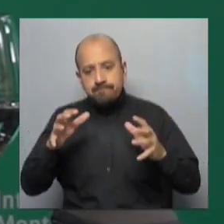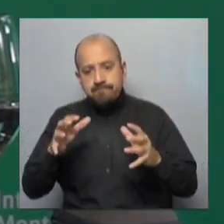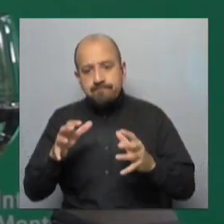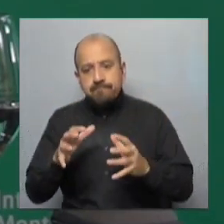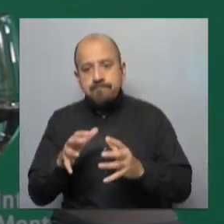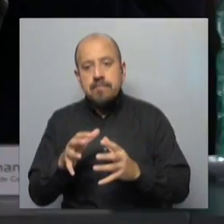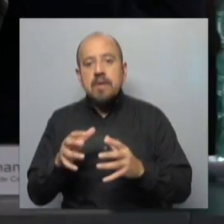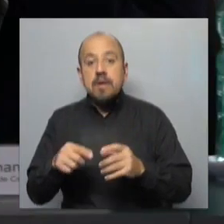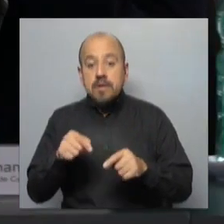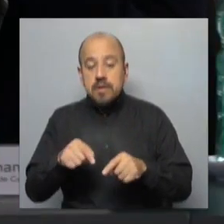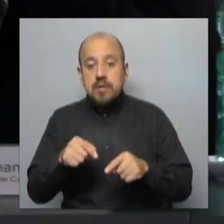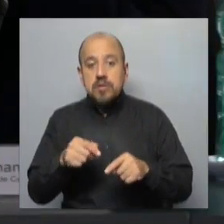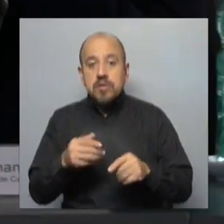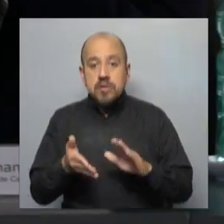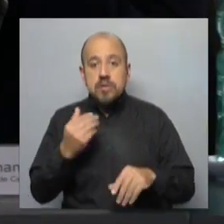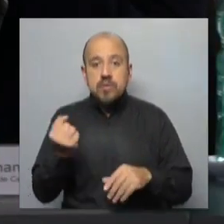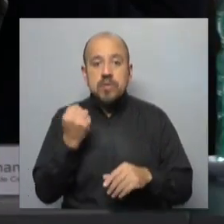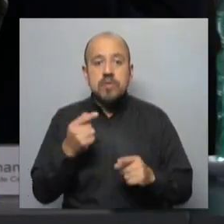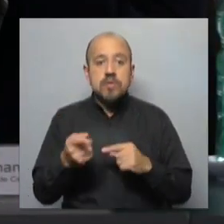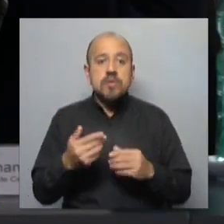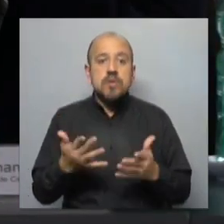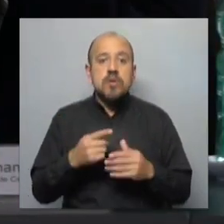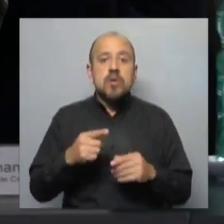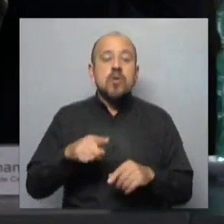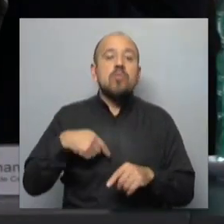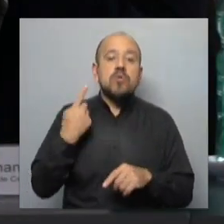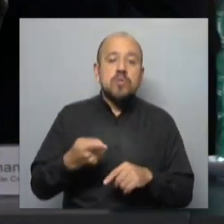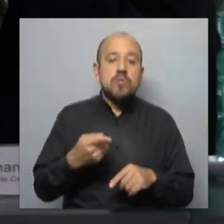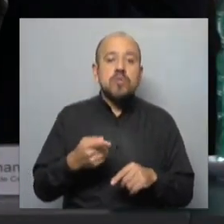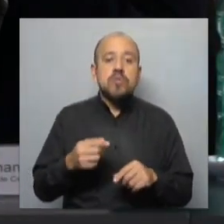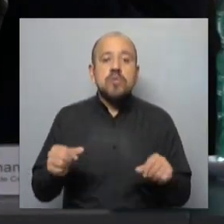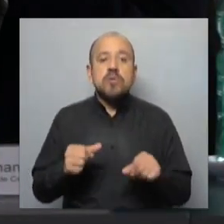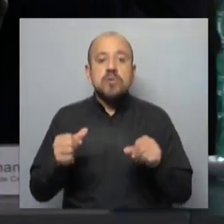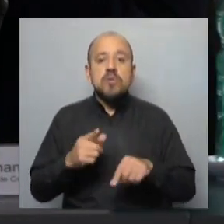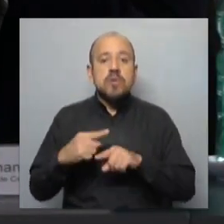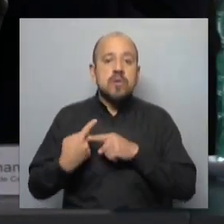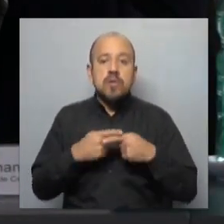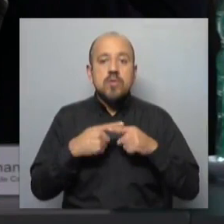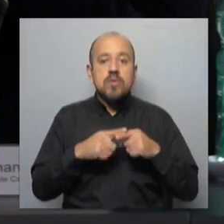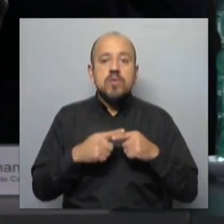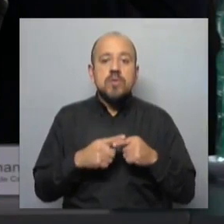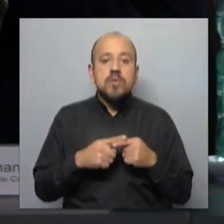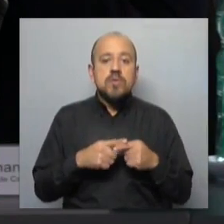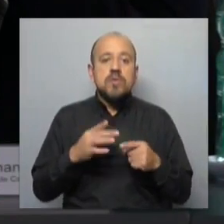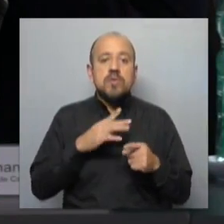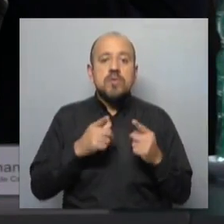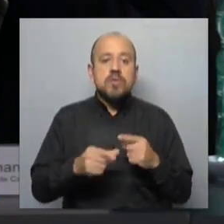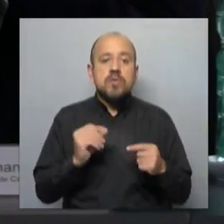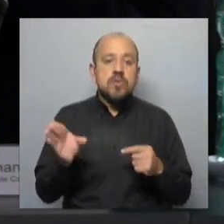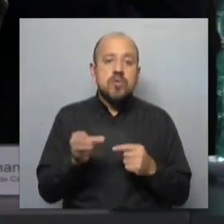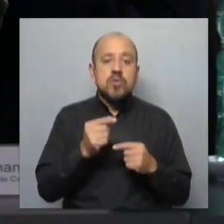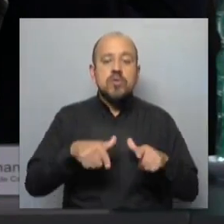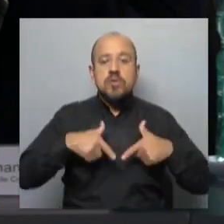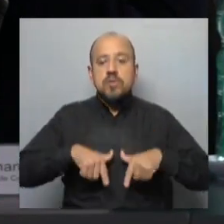lo que queda el paso siguiente es integrarnos a una mesa de discusión donde deberán estar todos los actores